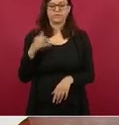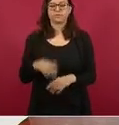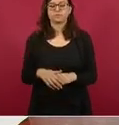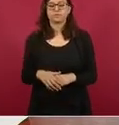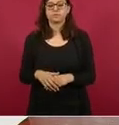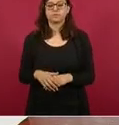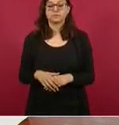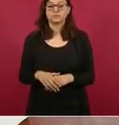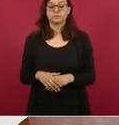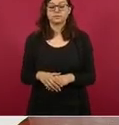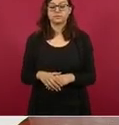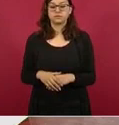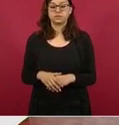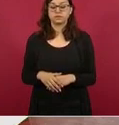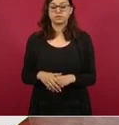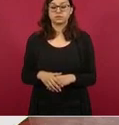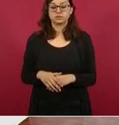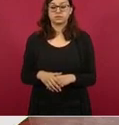Dicen que